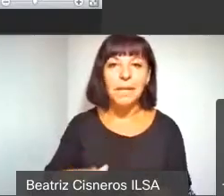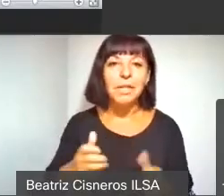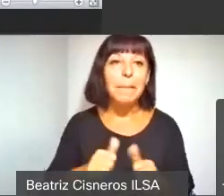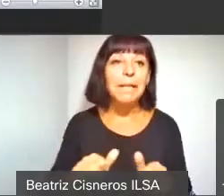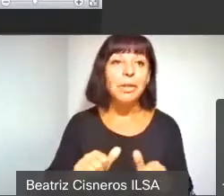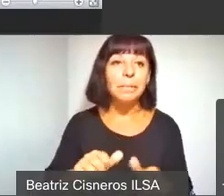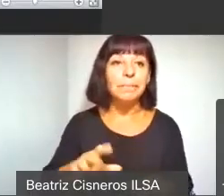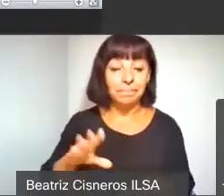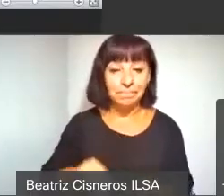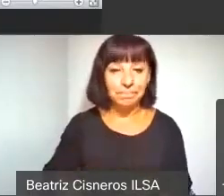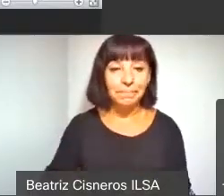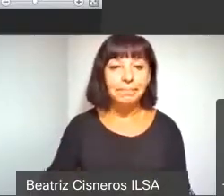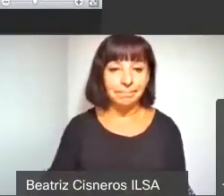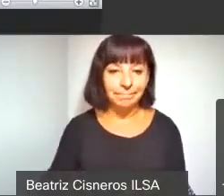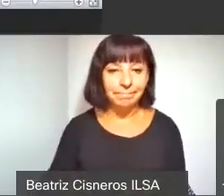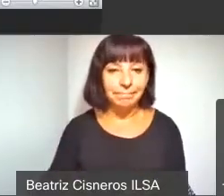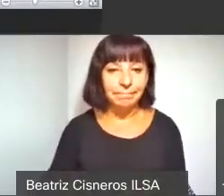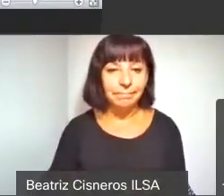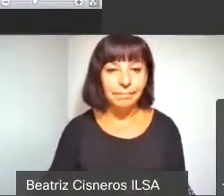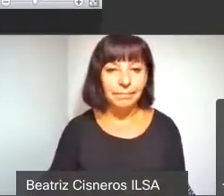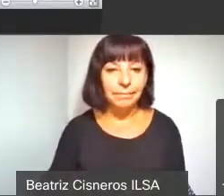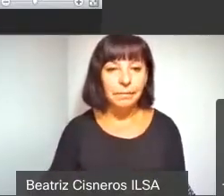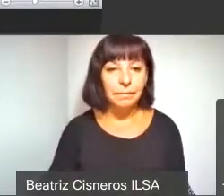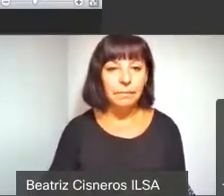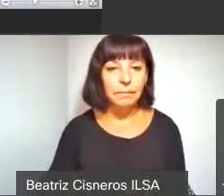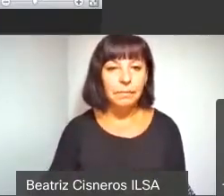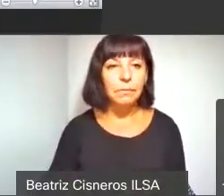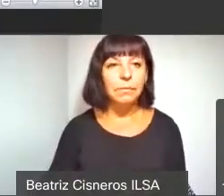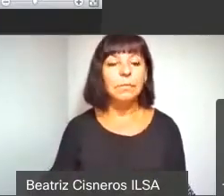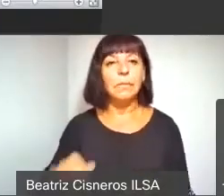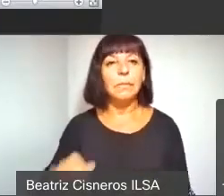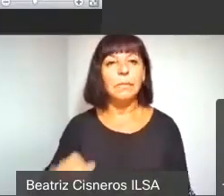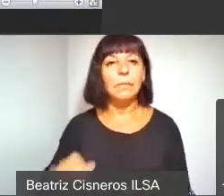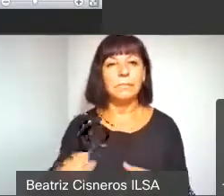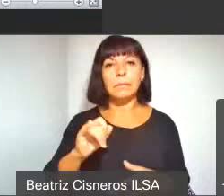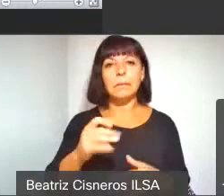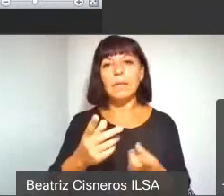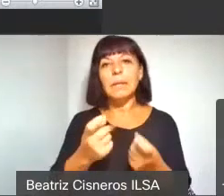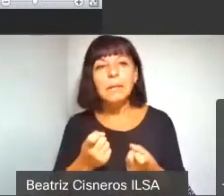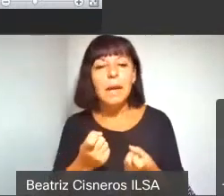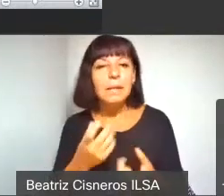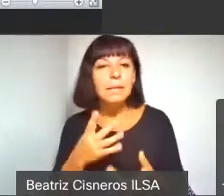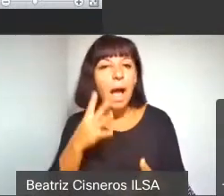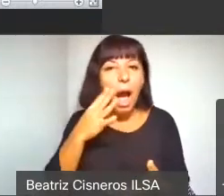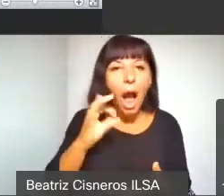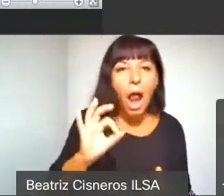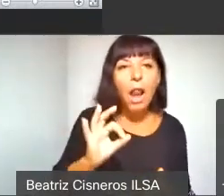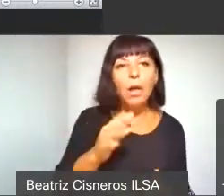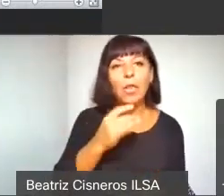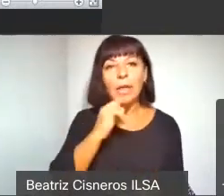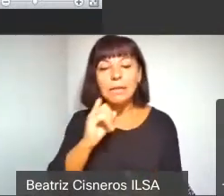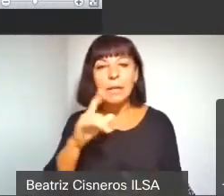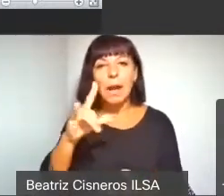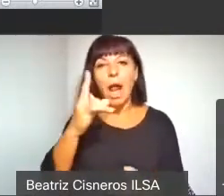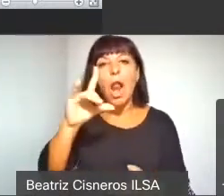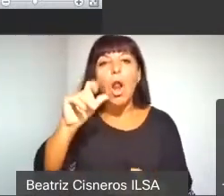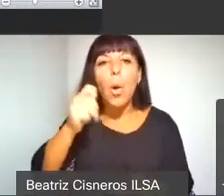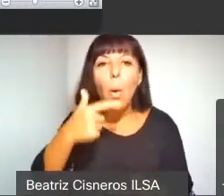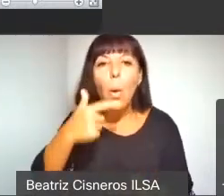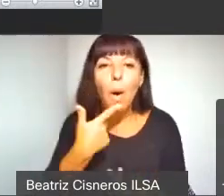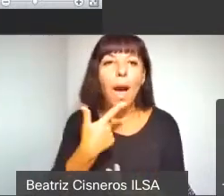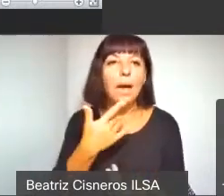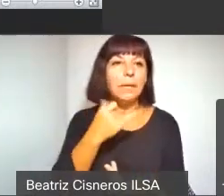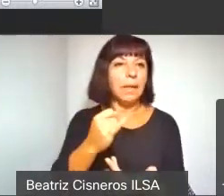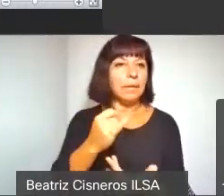Sí, ya y empiezo. y si tuvieras que hacer alguna sugerencia a Lucas, si tuvieras que hacer alguna sugerencia